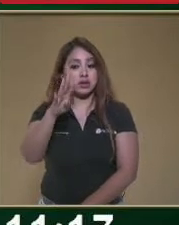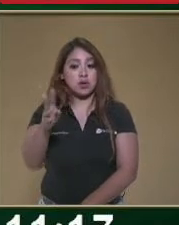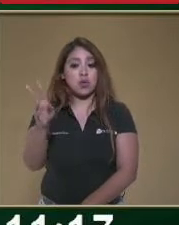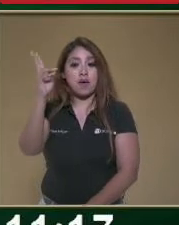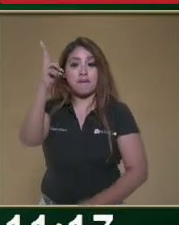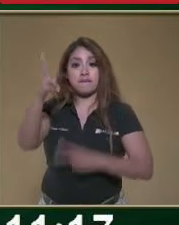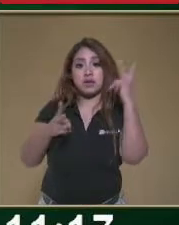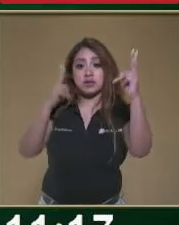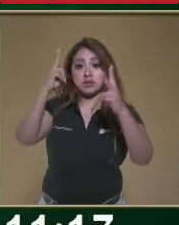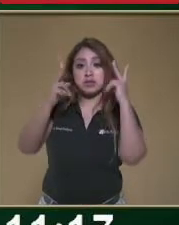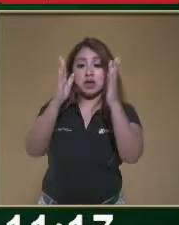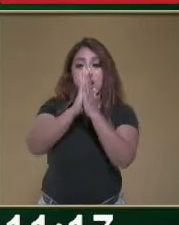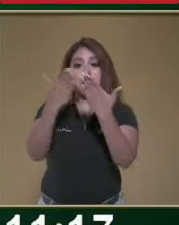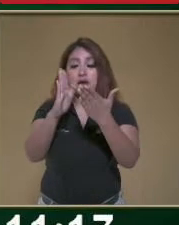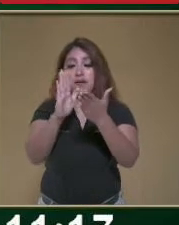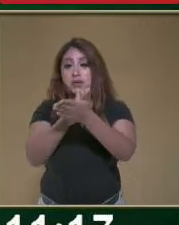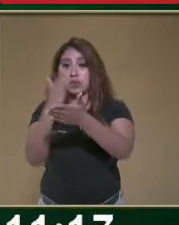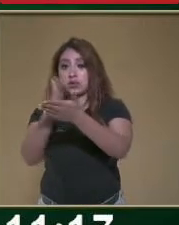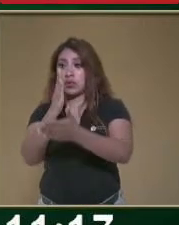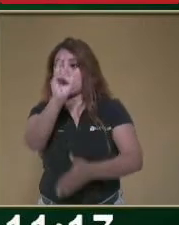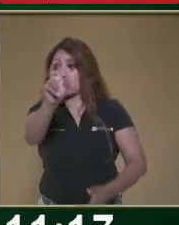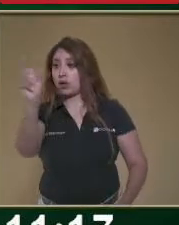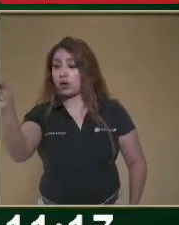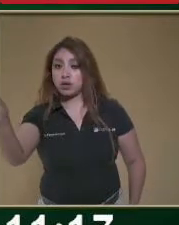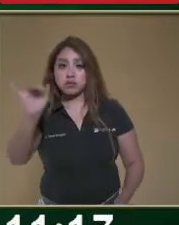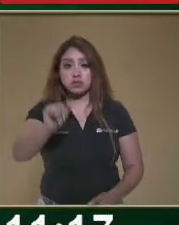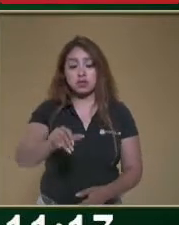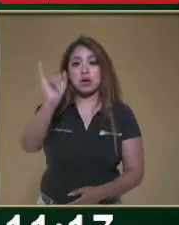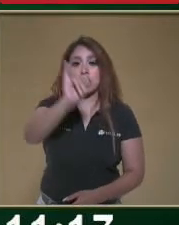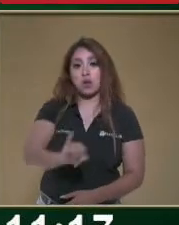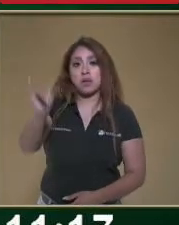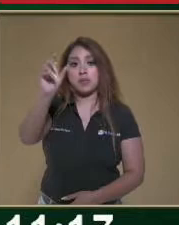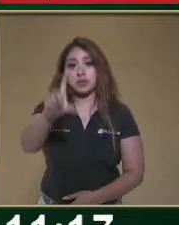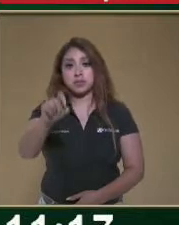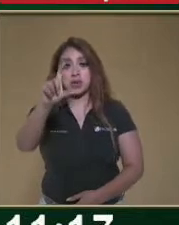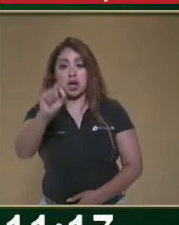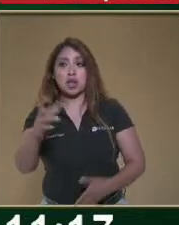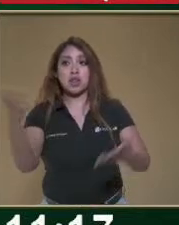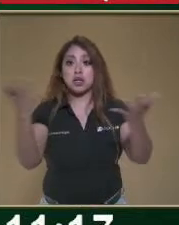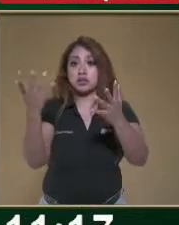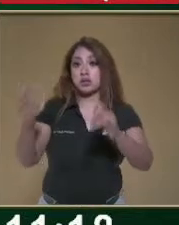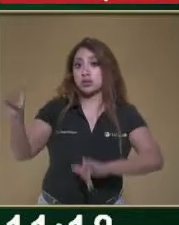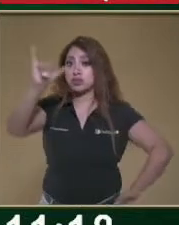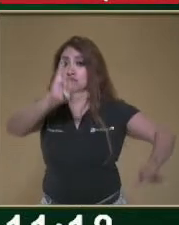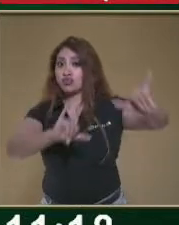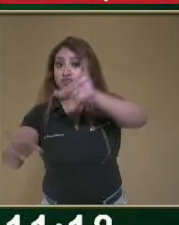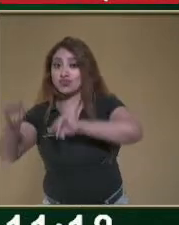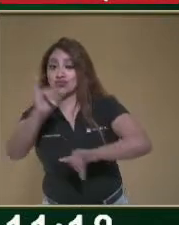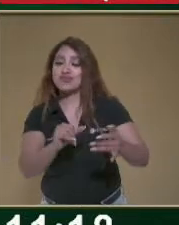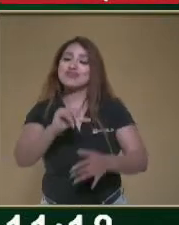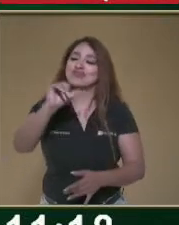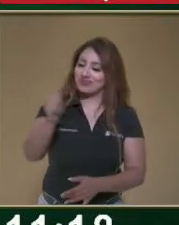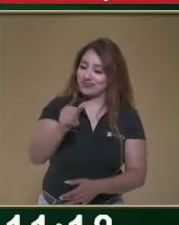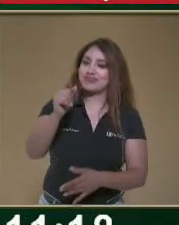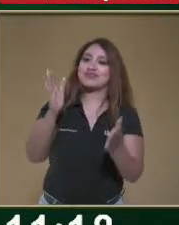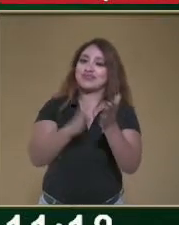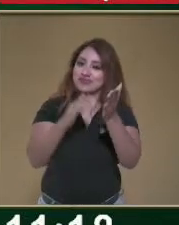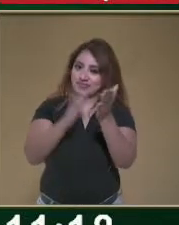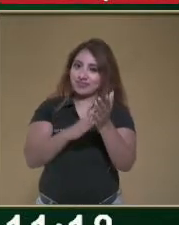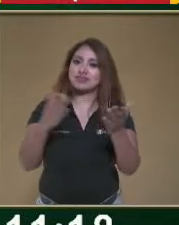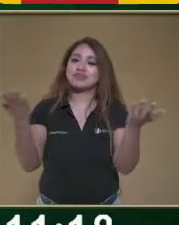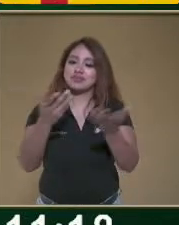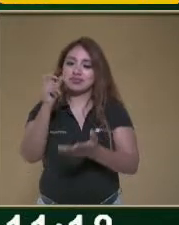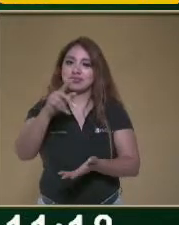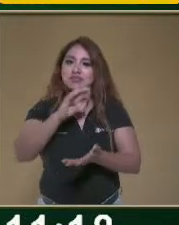la biblioteca. El jueves 20 tuvieron día de experimentos, que fue otra de las páginas que ahorita leímos. Y